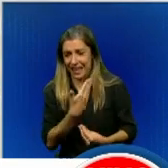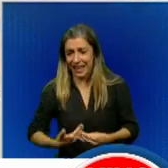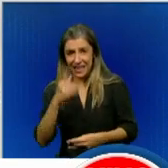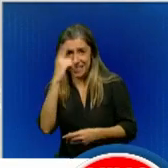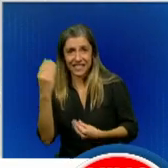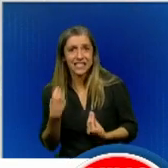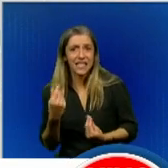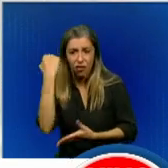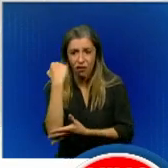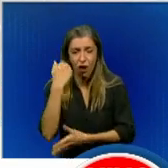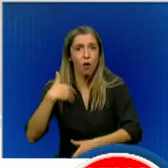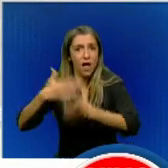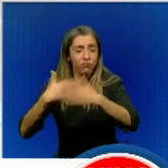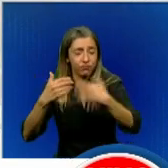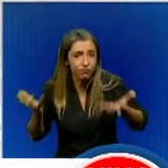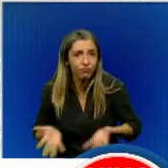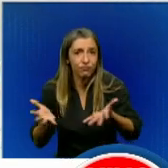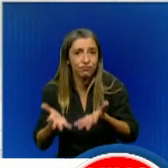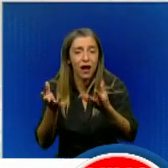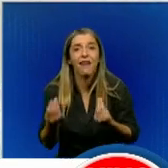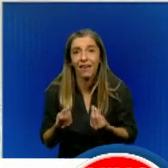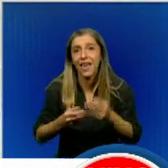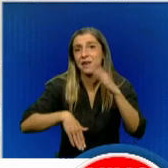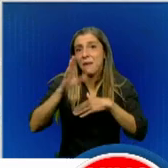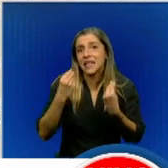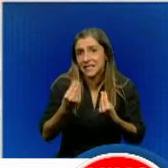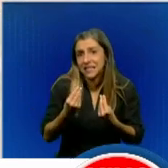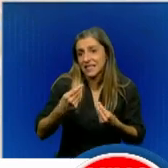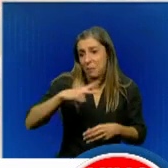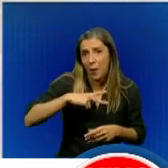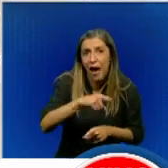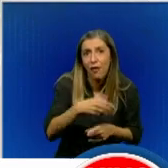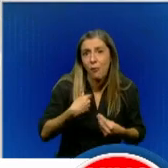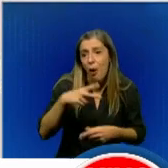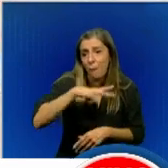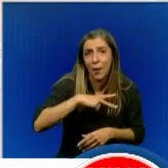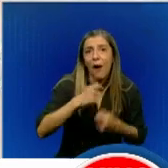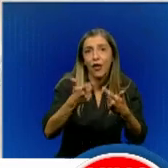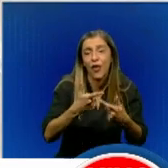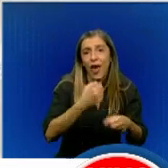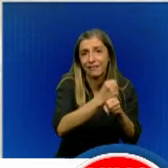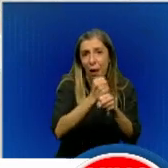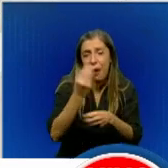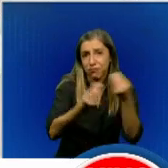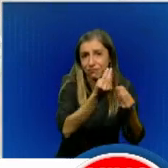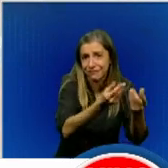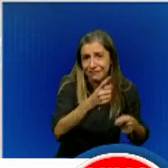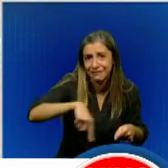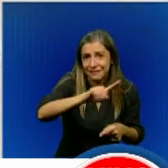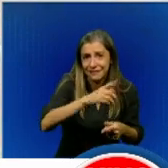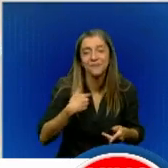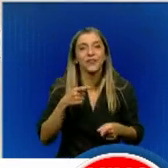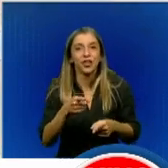economía crezca y se desarrolla que la actividad privada que es la que genera fuente de trabajo tenga una posibilidad de crecer en la